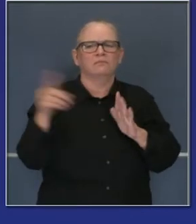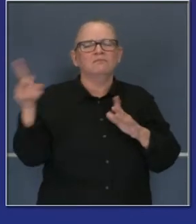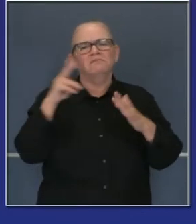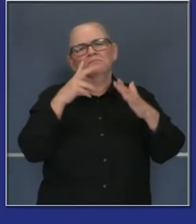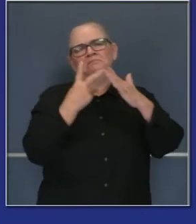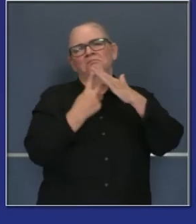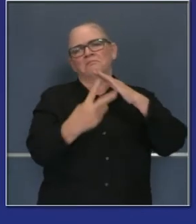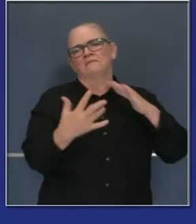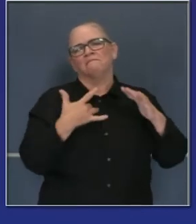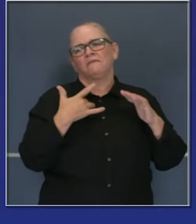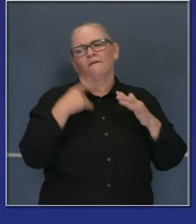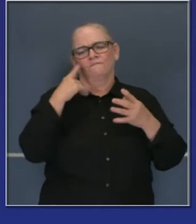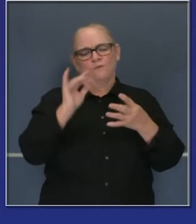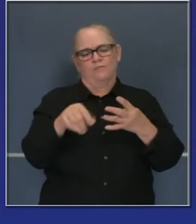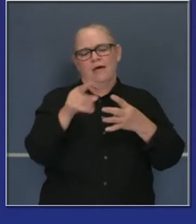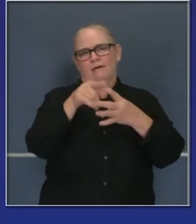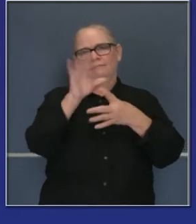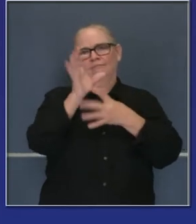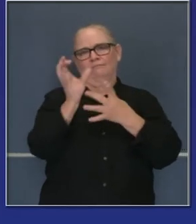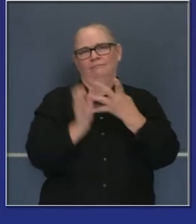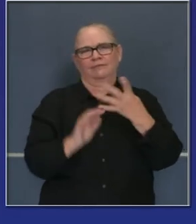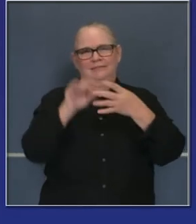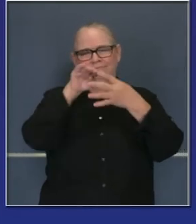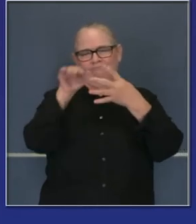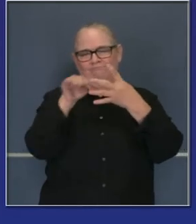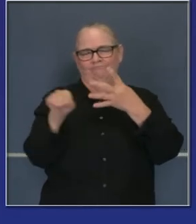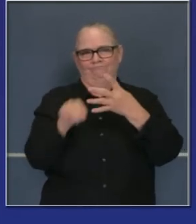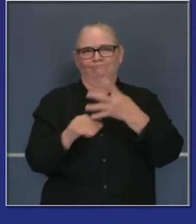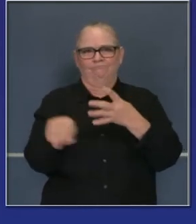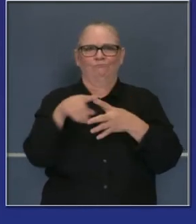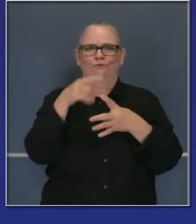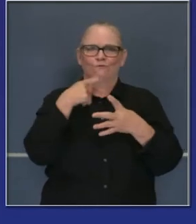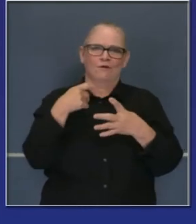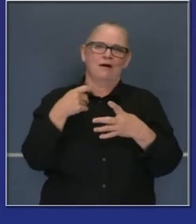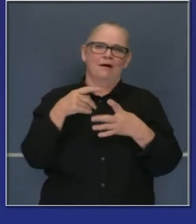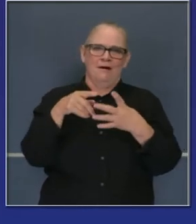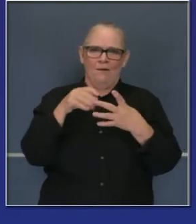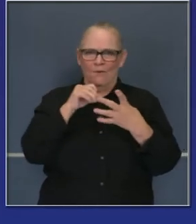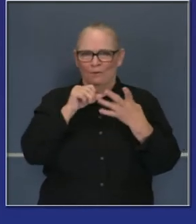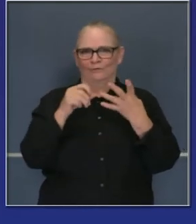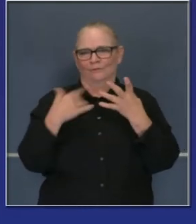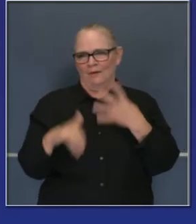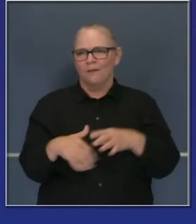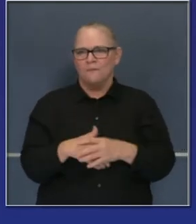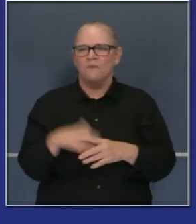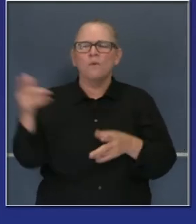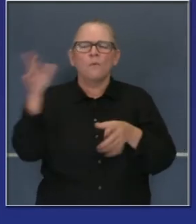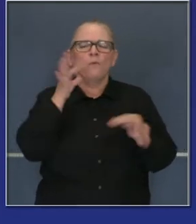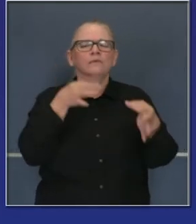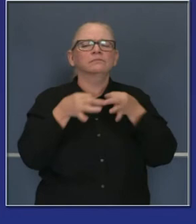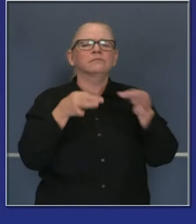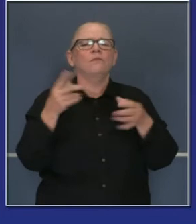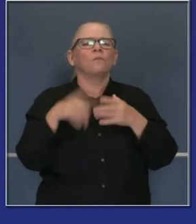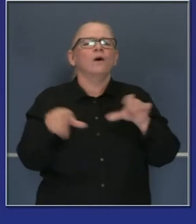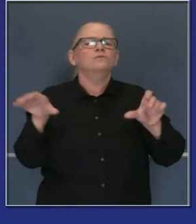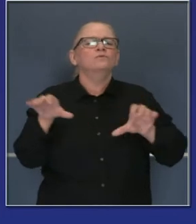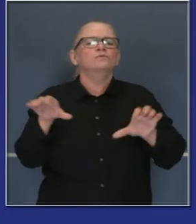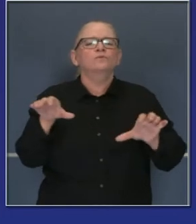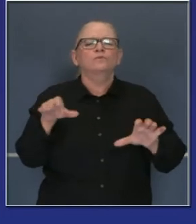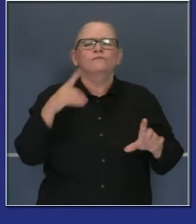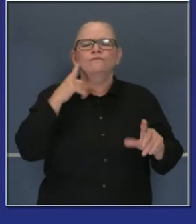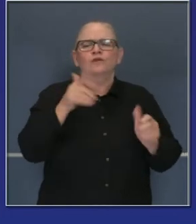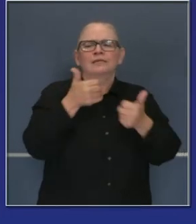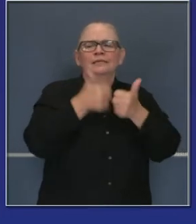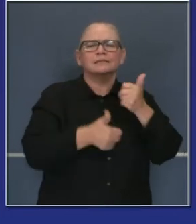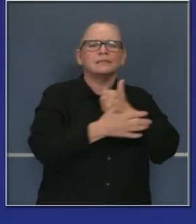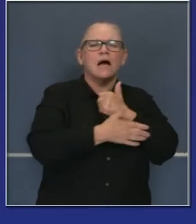cuando hablamos de los diferentes colores y expresara el tipo de trabajo y les contará el trabajo que estamos haciendo